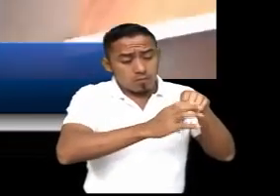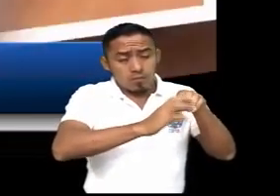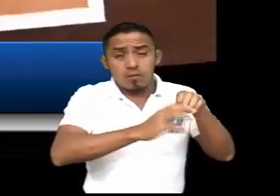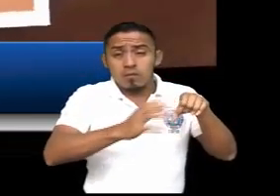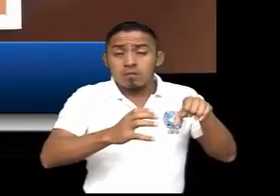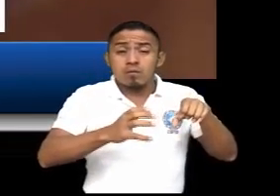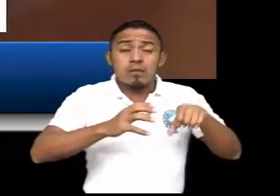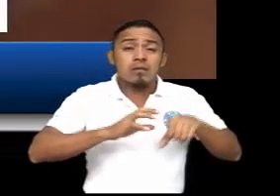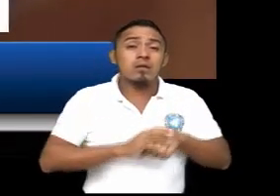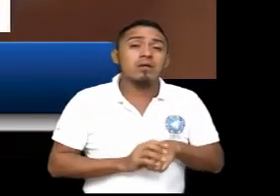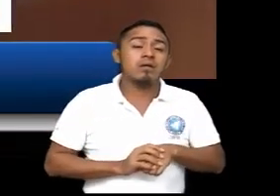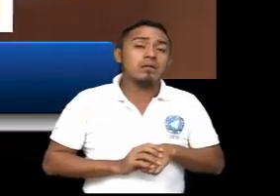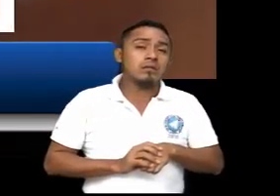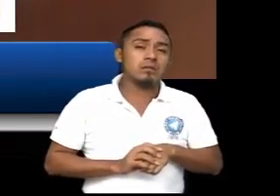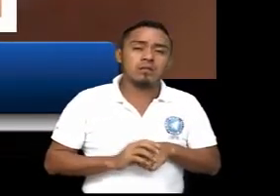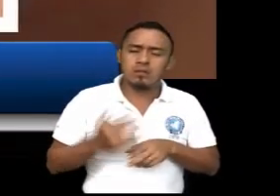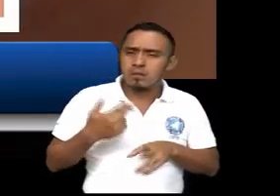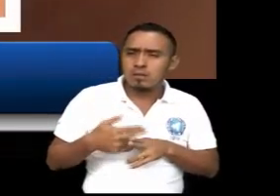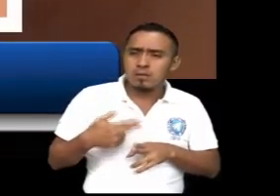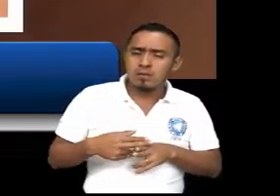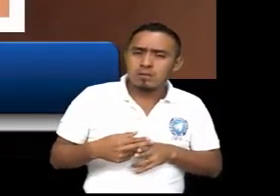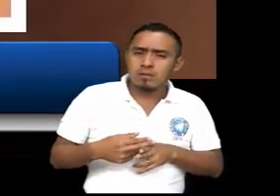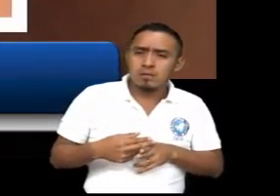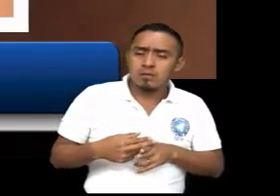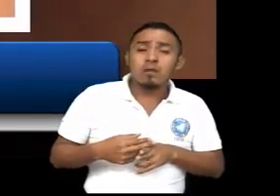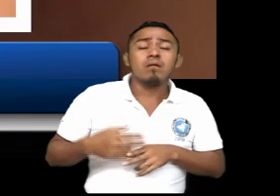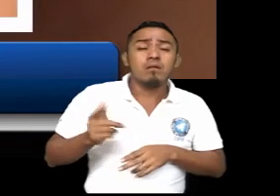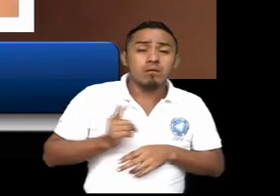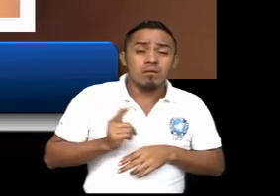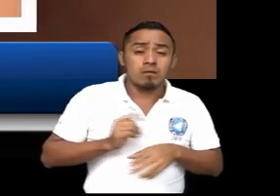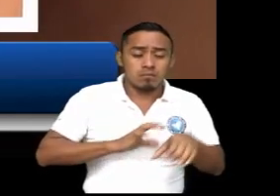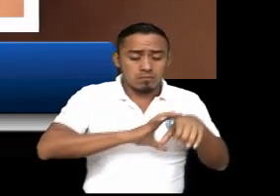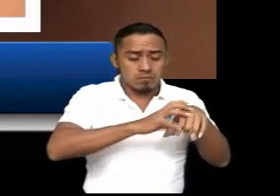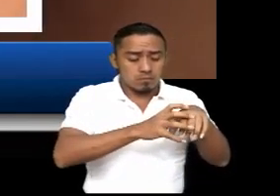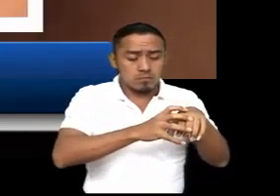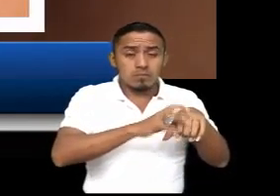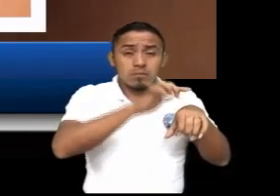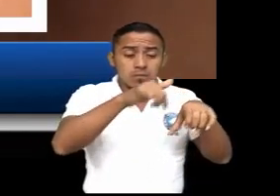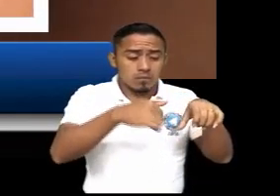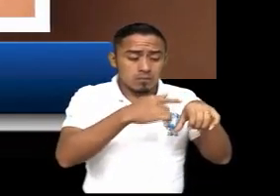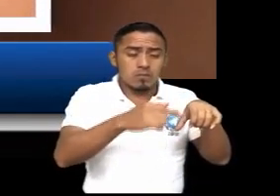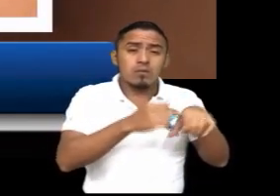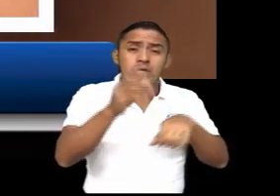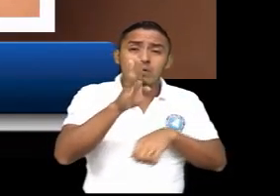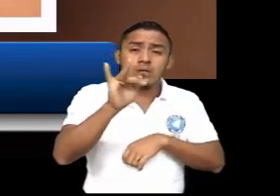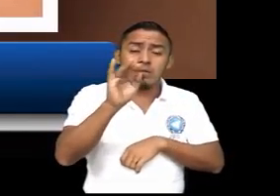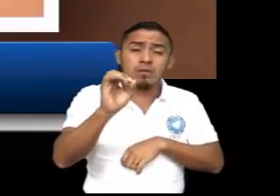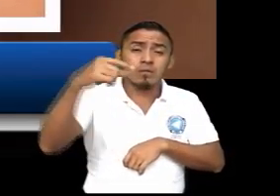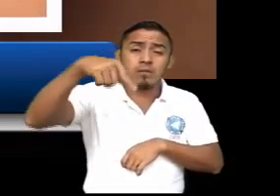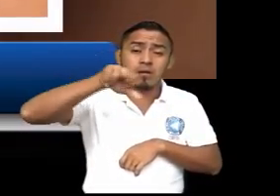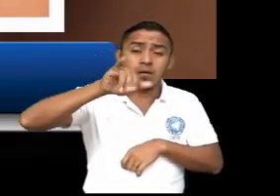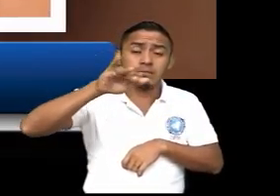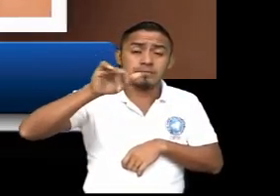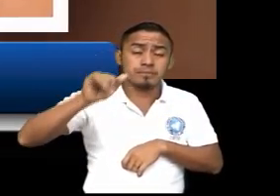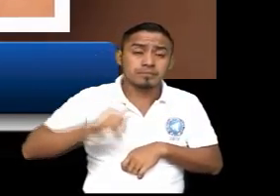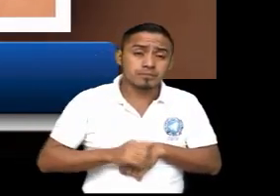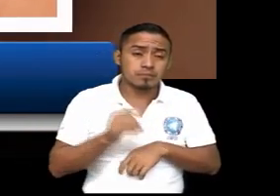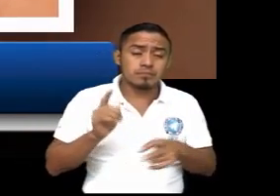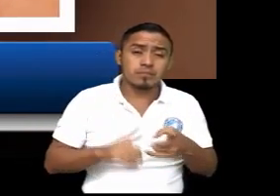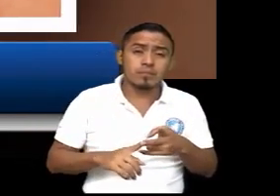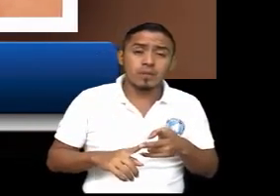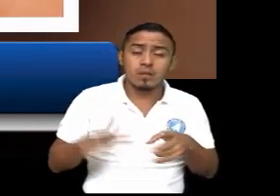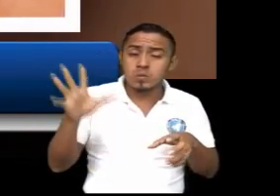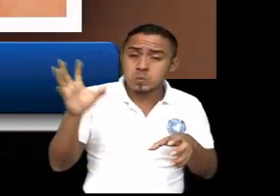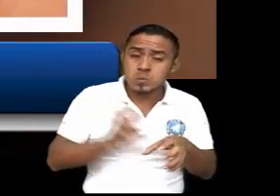varias sustancias. ¿Cómo que me dijo? Sí, tenemos sustancias que son bioquímicas, que está compuesto el cristalino. Y eso se